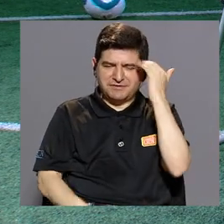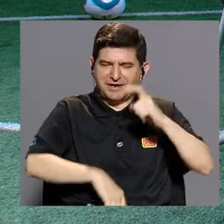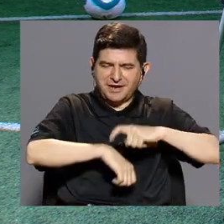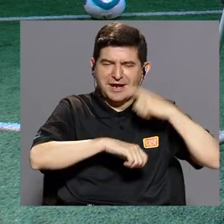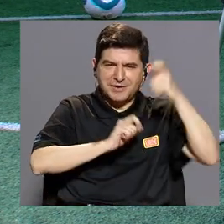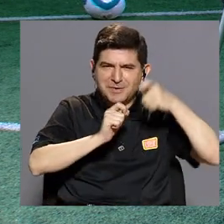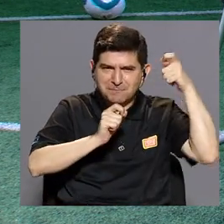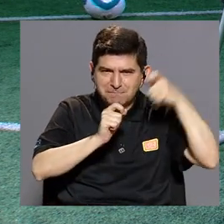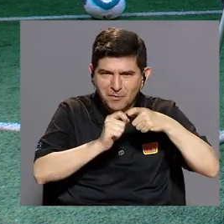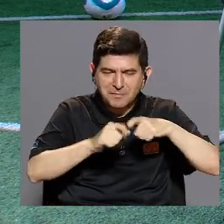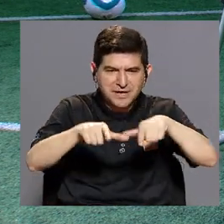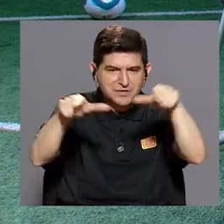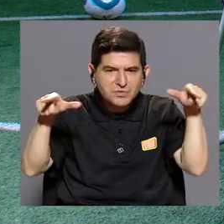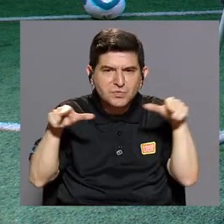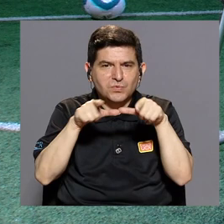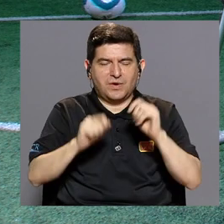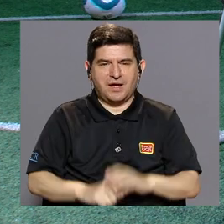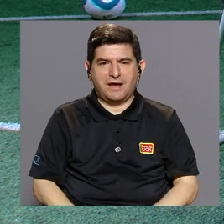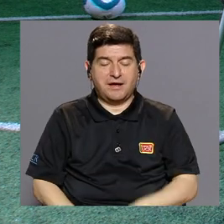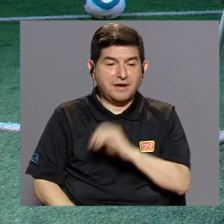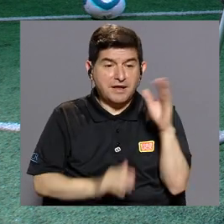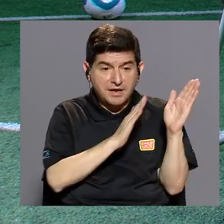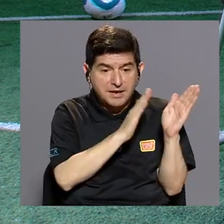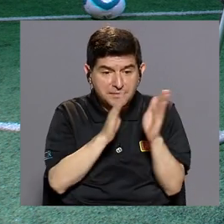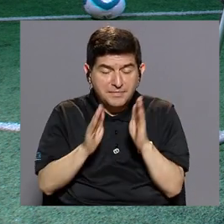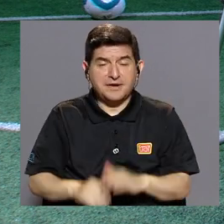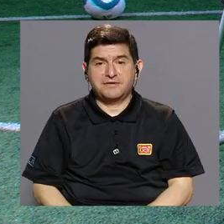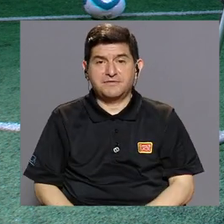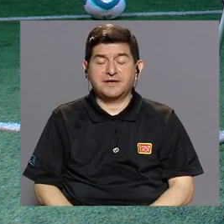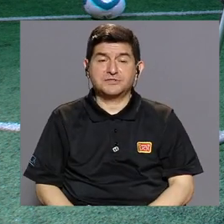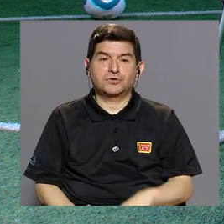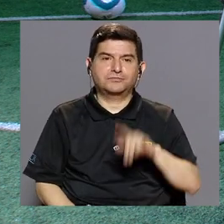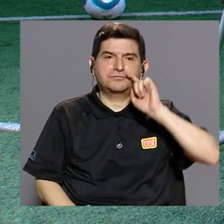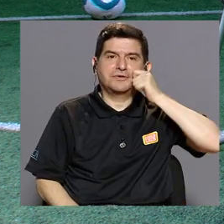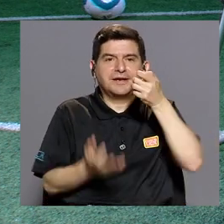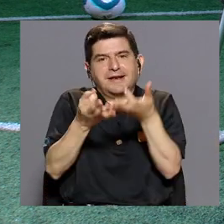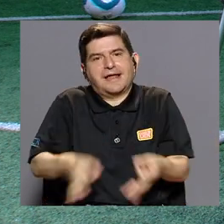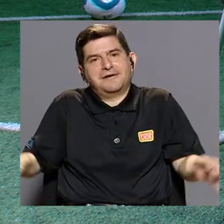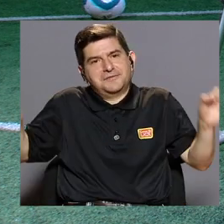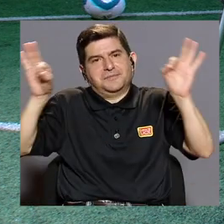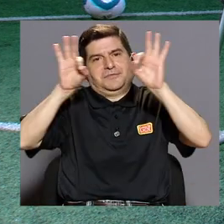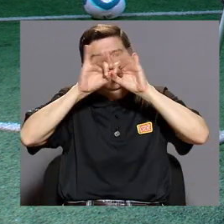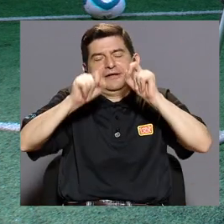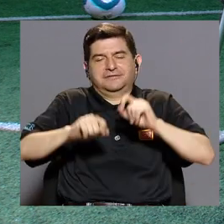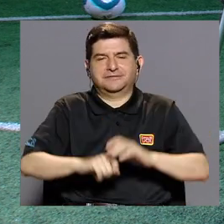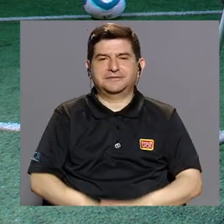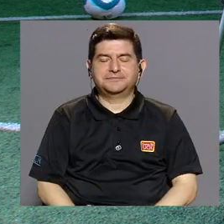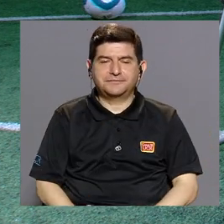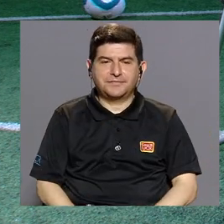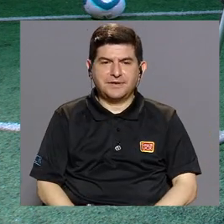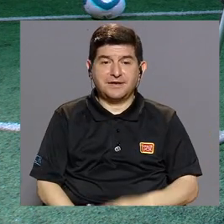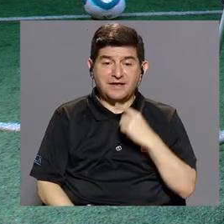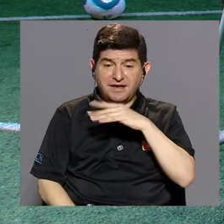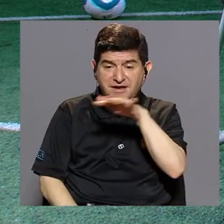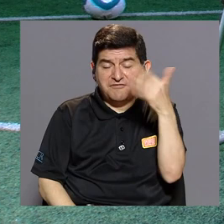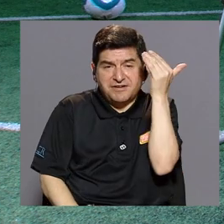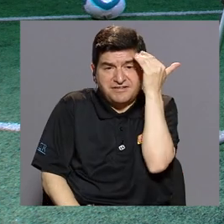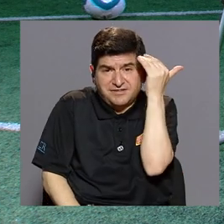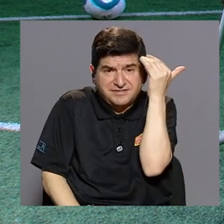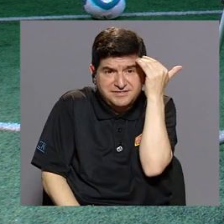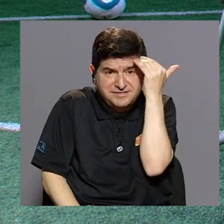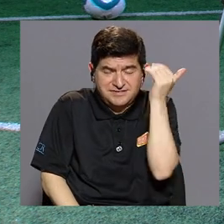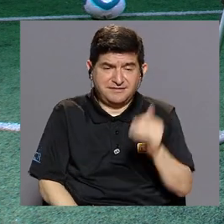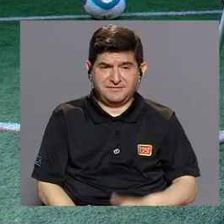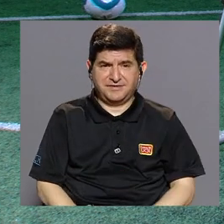estás, ¿verdad? Ubicarte donde estás y la planificación, el orden son claves, ¿verdad? Son claves. Y estar en una realidad,